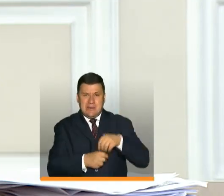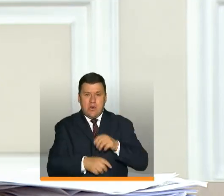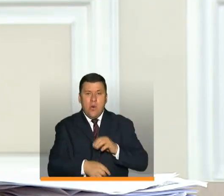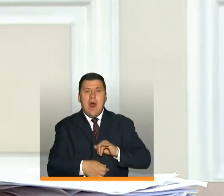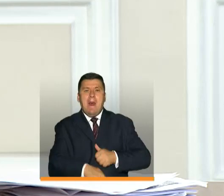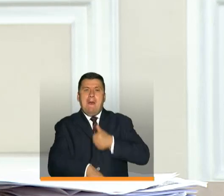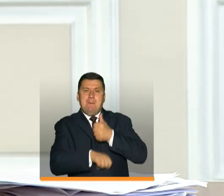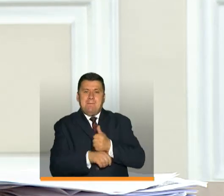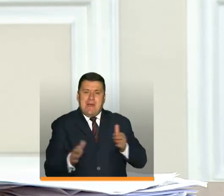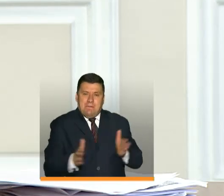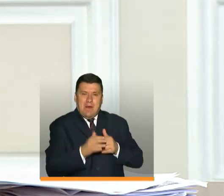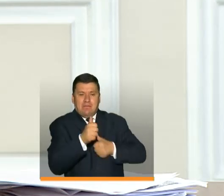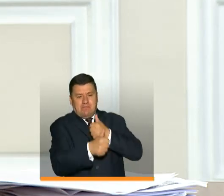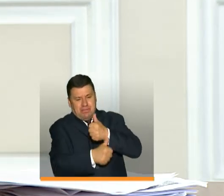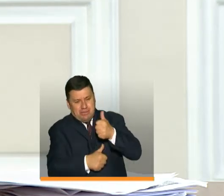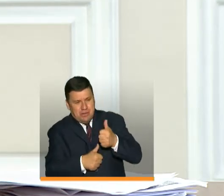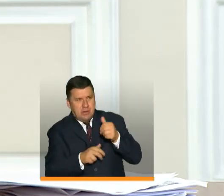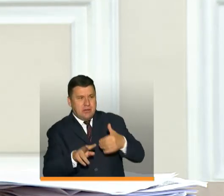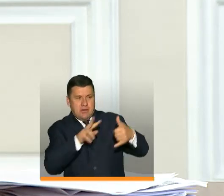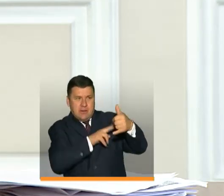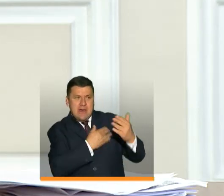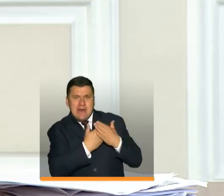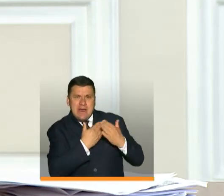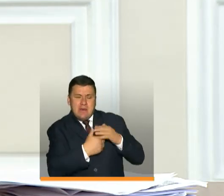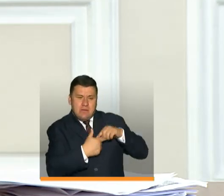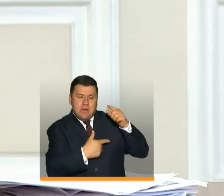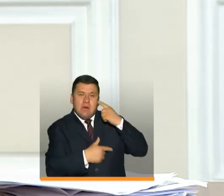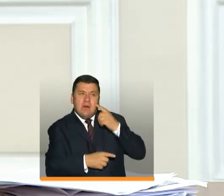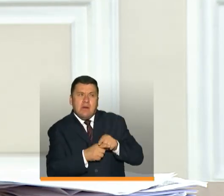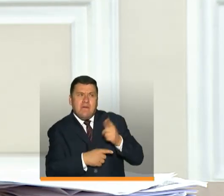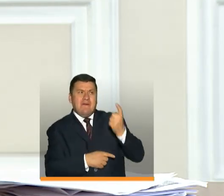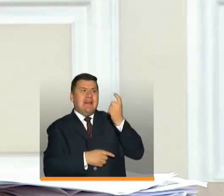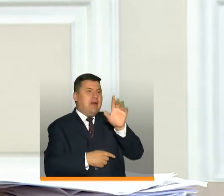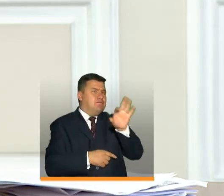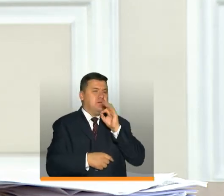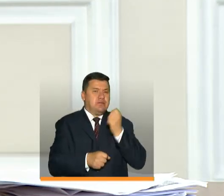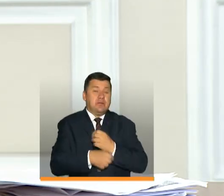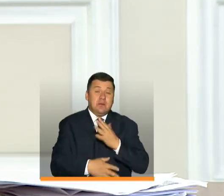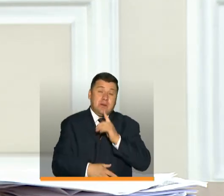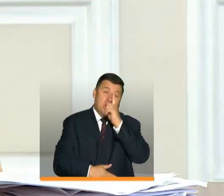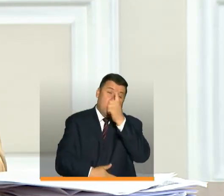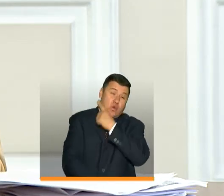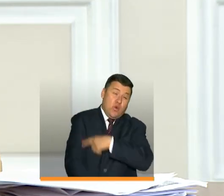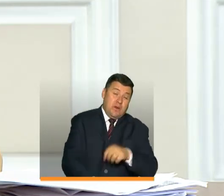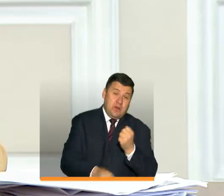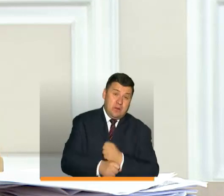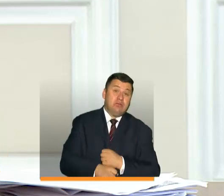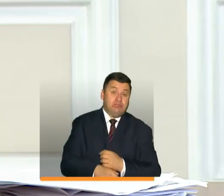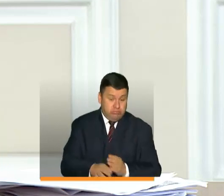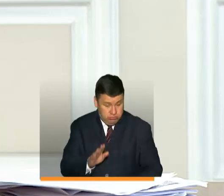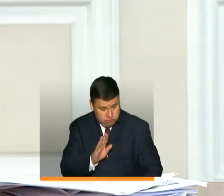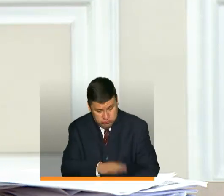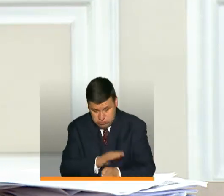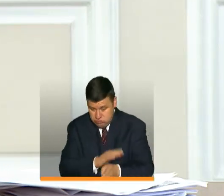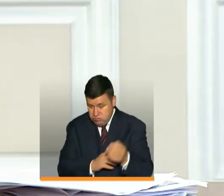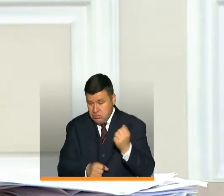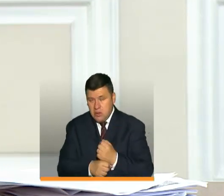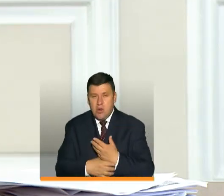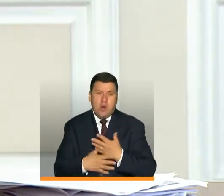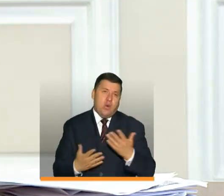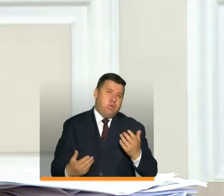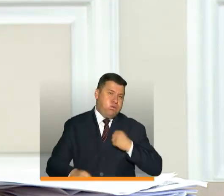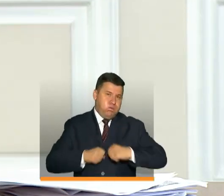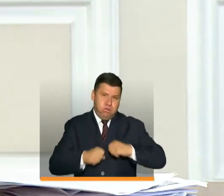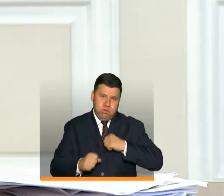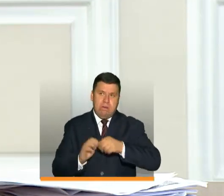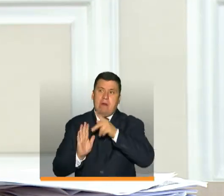microgerencia, presidente, de seguro nos va a permitir la generación de más de 1 millón de empleos. Aquí hay que seguir haciendo una serie